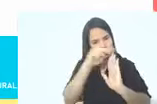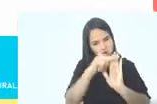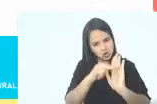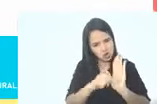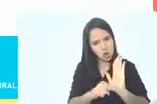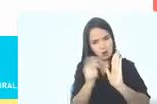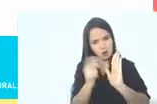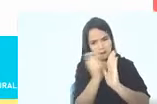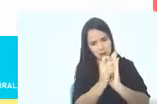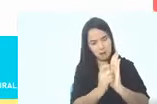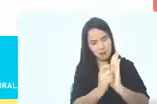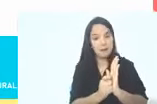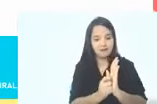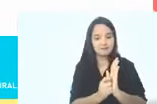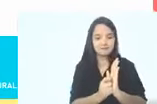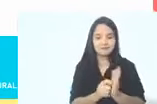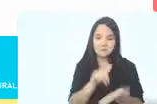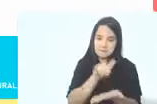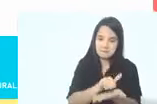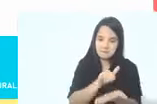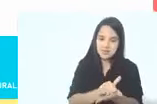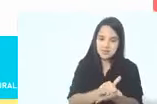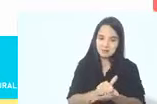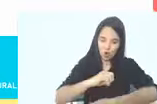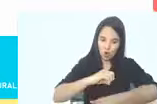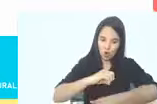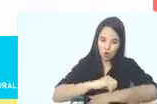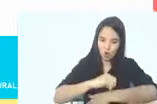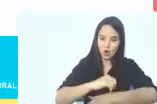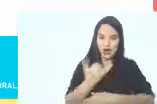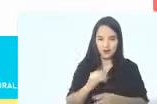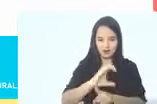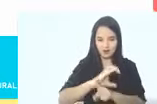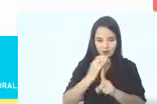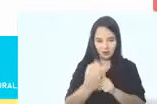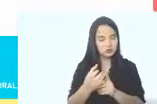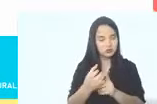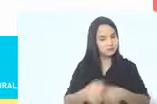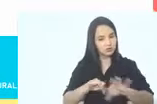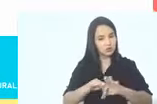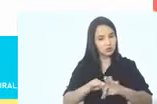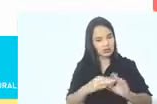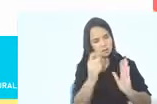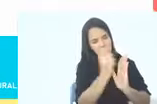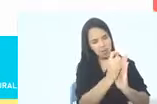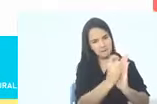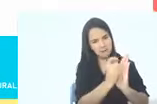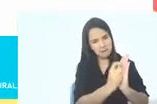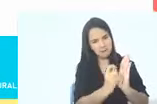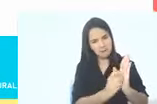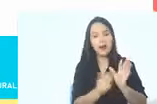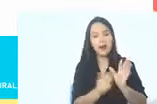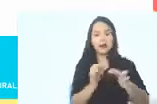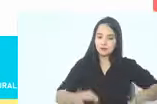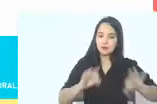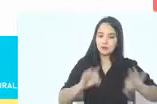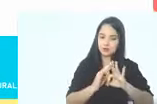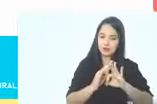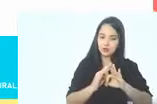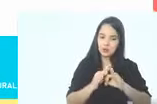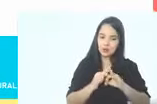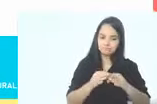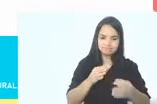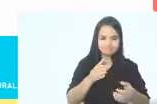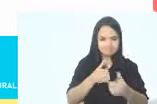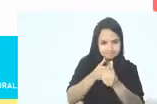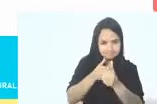la verdad, saludamos a Alfredo Delgado, saludamos a Luz Marina Calleja, saludamos a Carlos